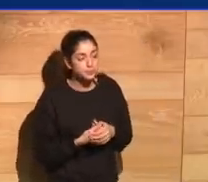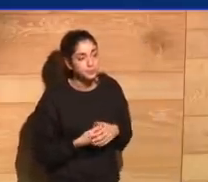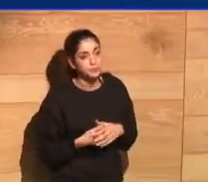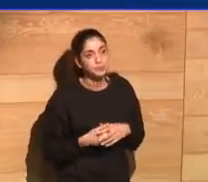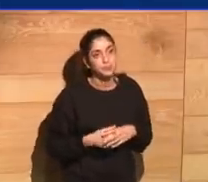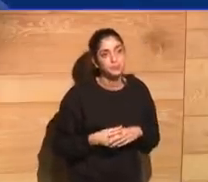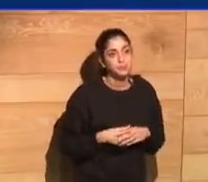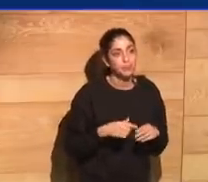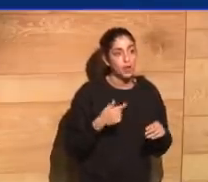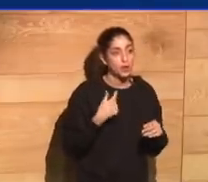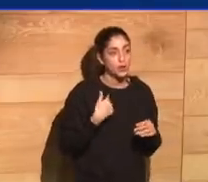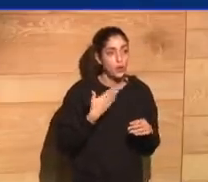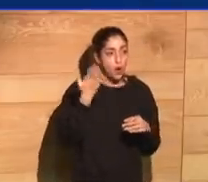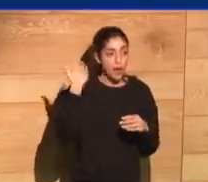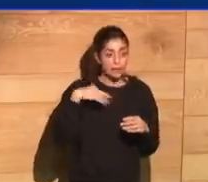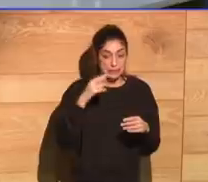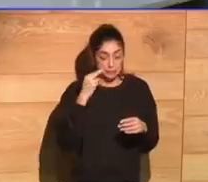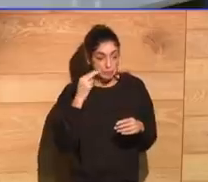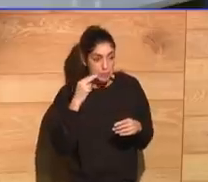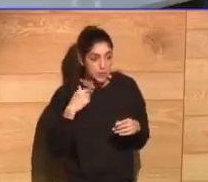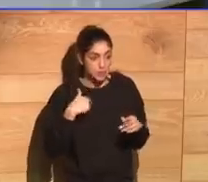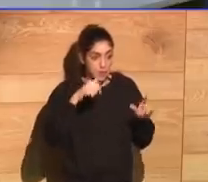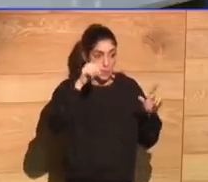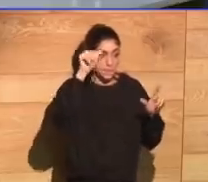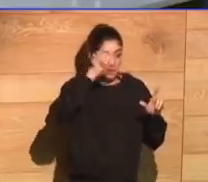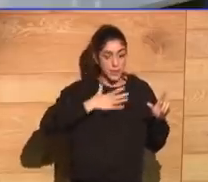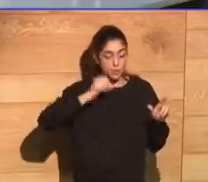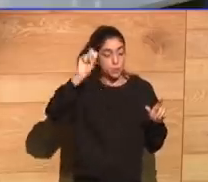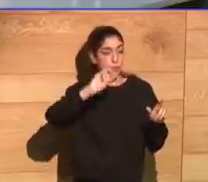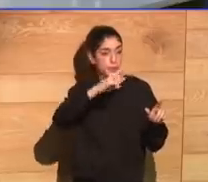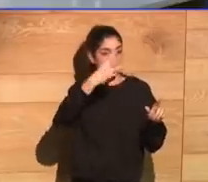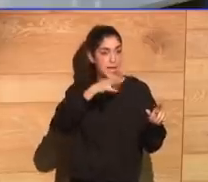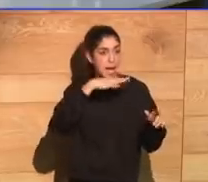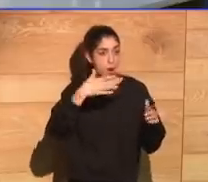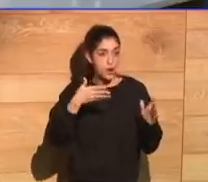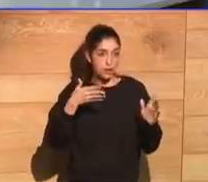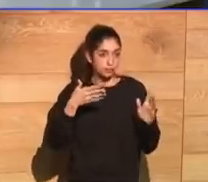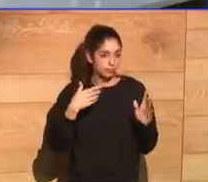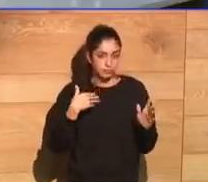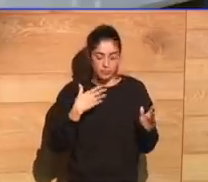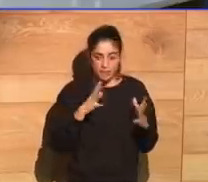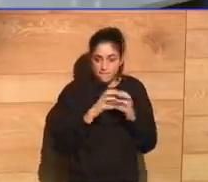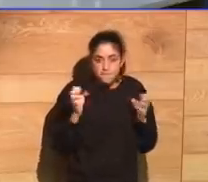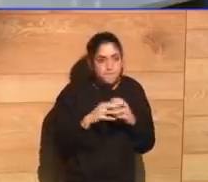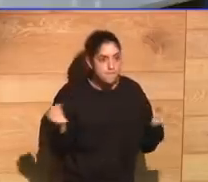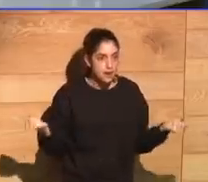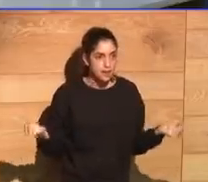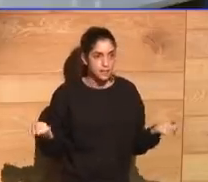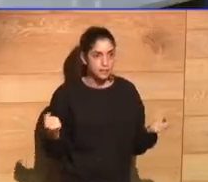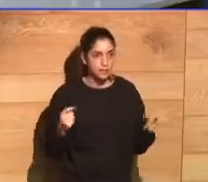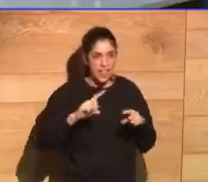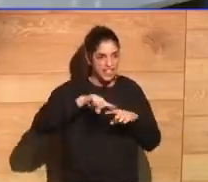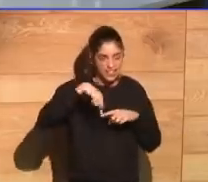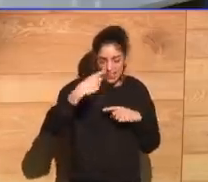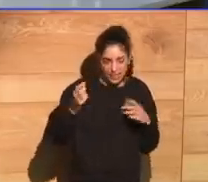Qué ganas. Yo tenía miedo de hacer un tercero de Superman hasta que has contado esto. O sea, ahora estoy deseando. Sí, digo, ya llenaremos el resto